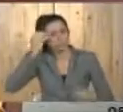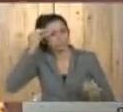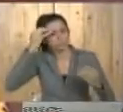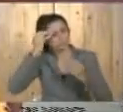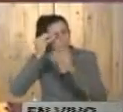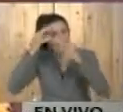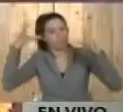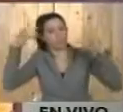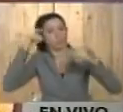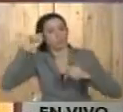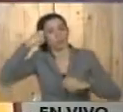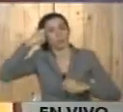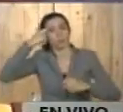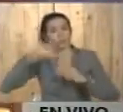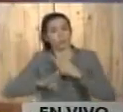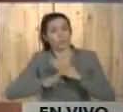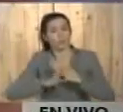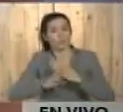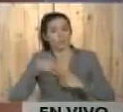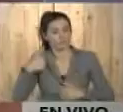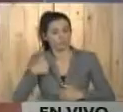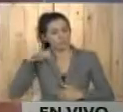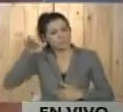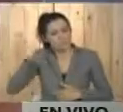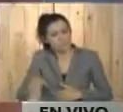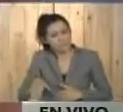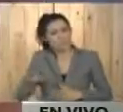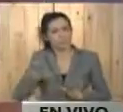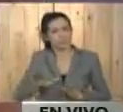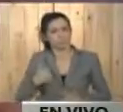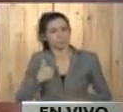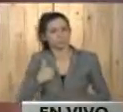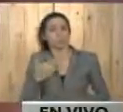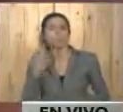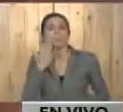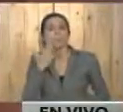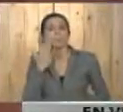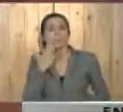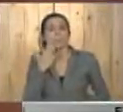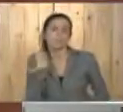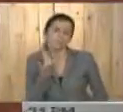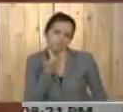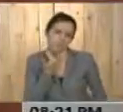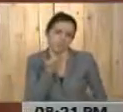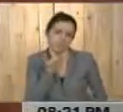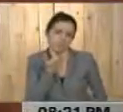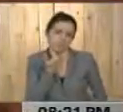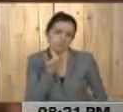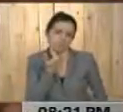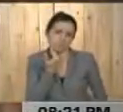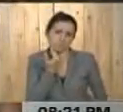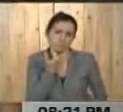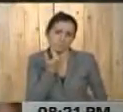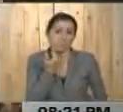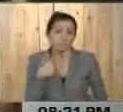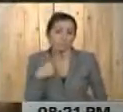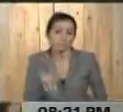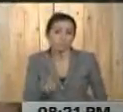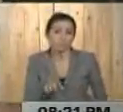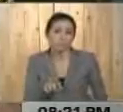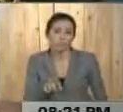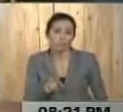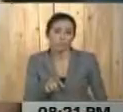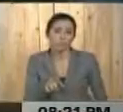Aún recuerdo que cuando pequeño, mi madre estaba enferma y por eso